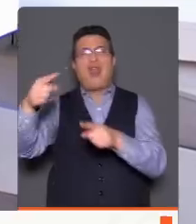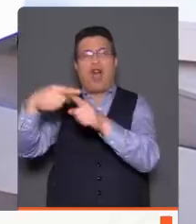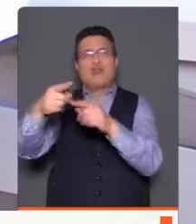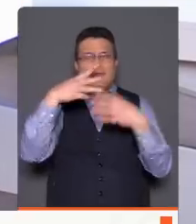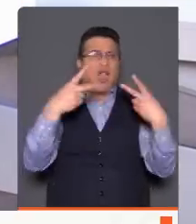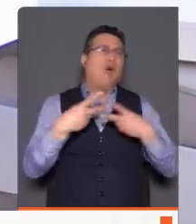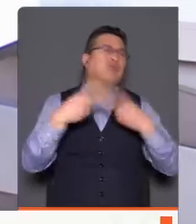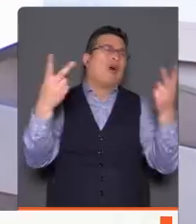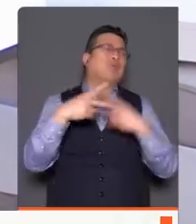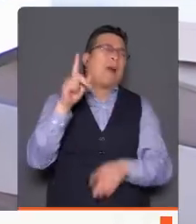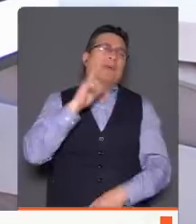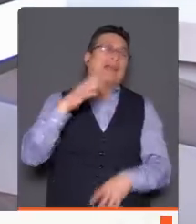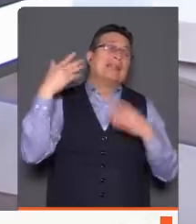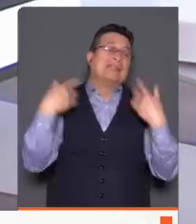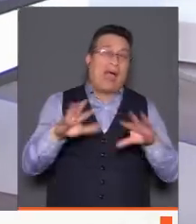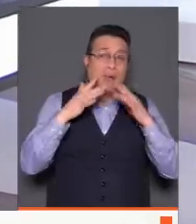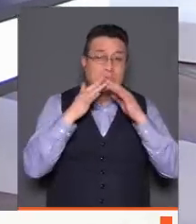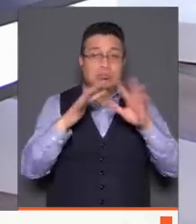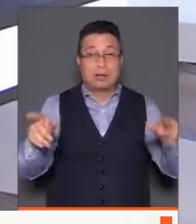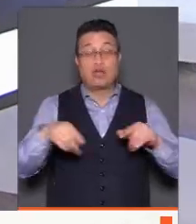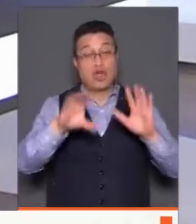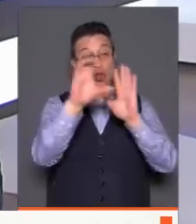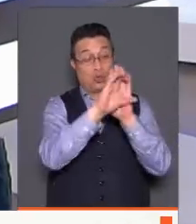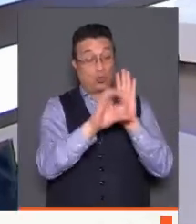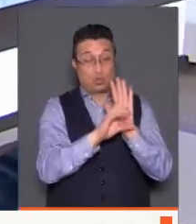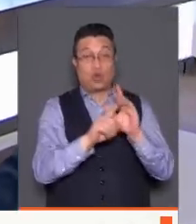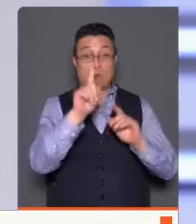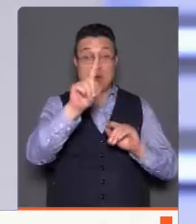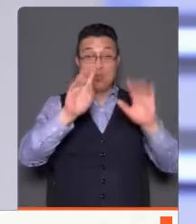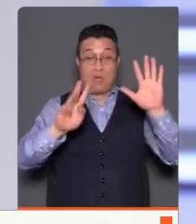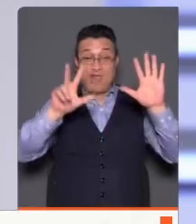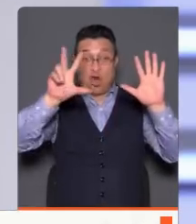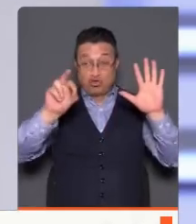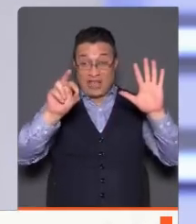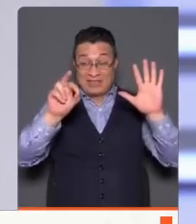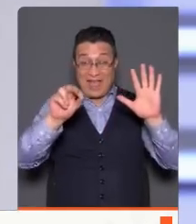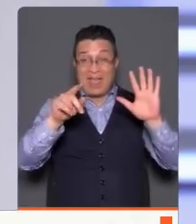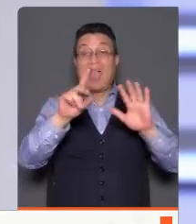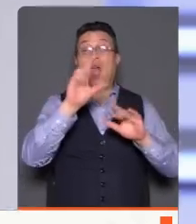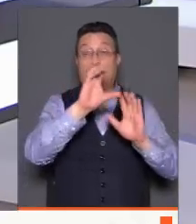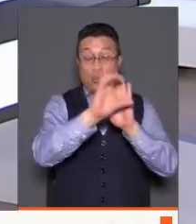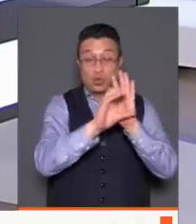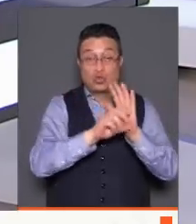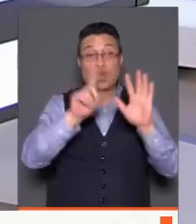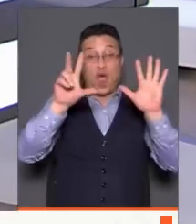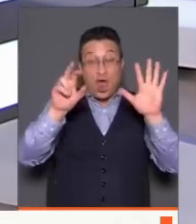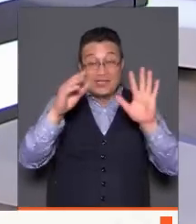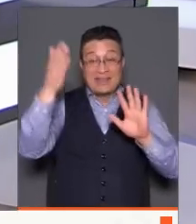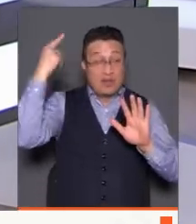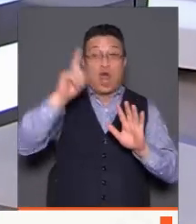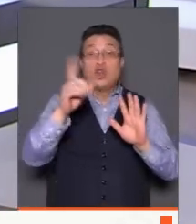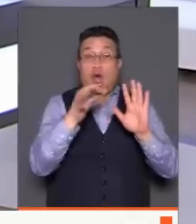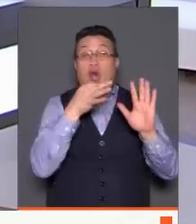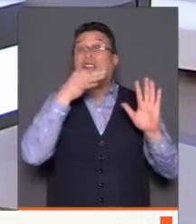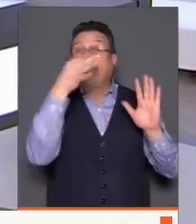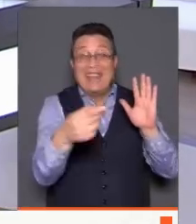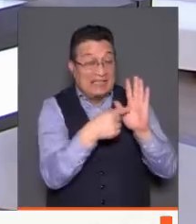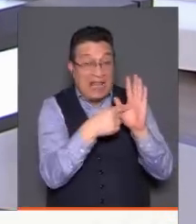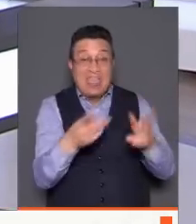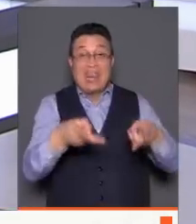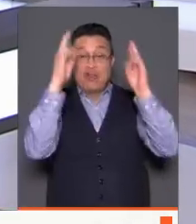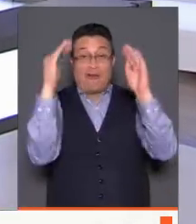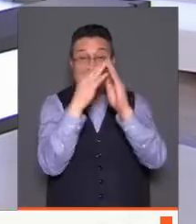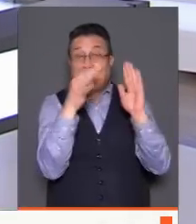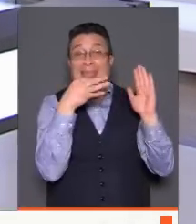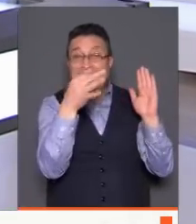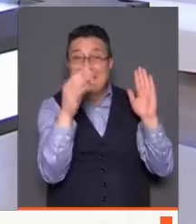Porque la Constitución actual, porque la Constitución del 80, les voy a contar a la gente, menciona el derecho a la vivienda.